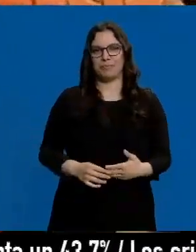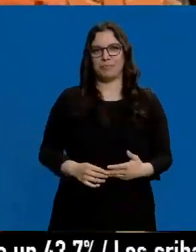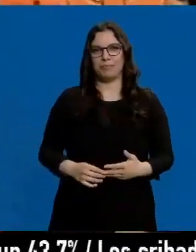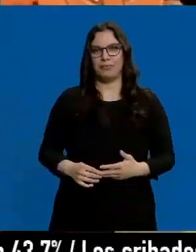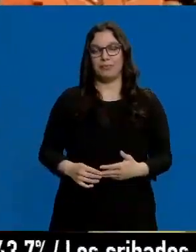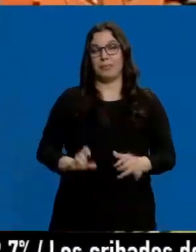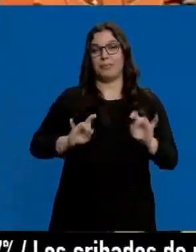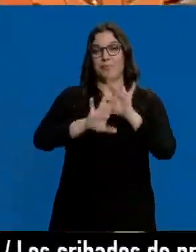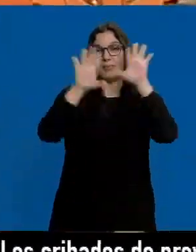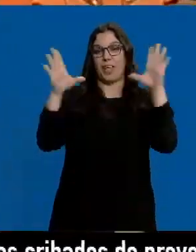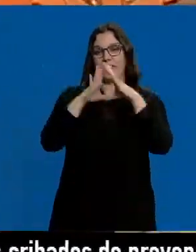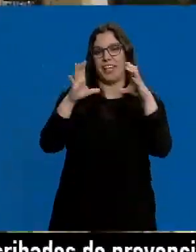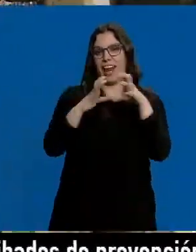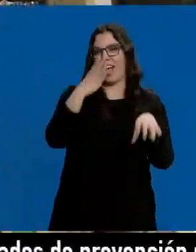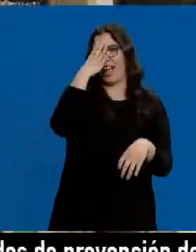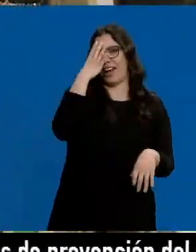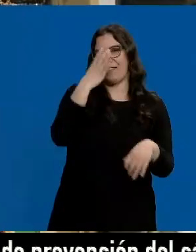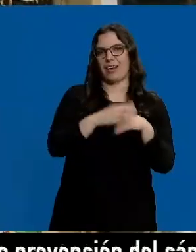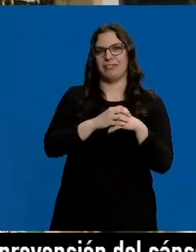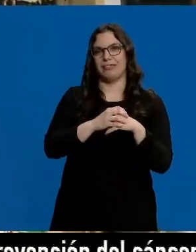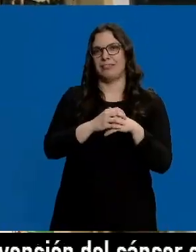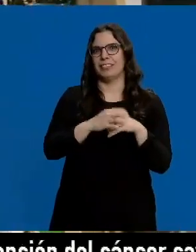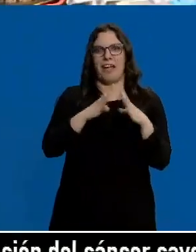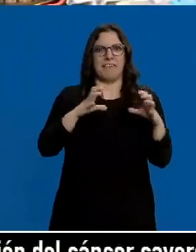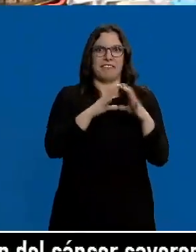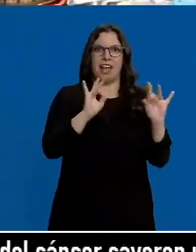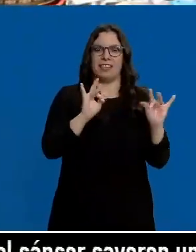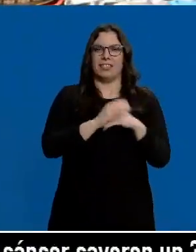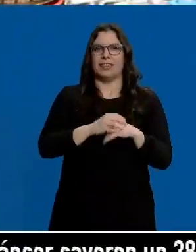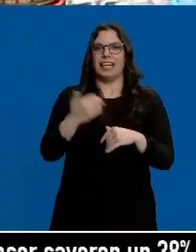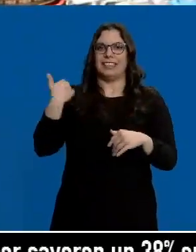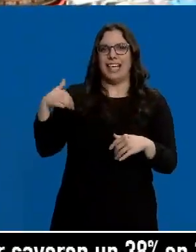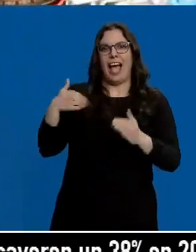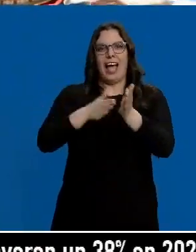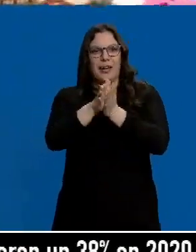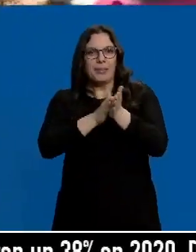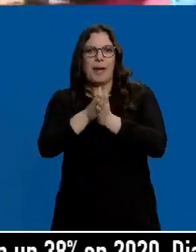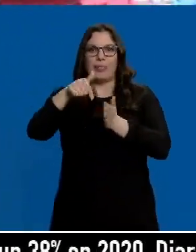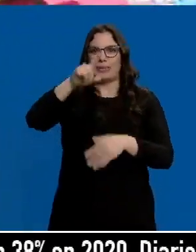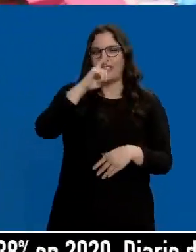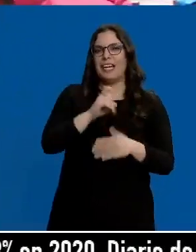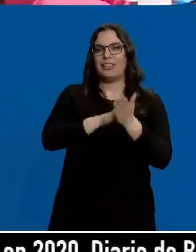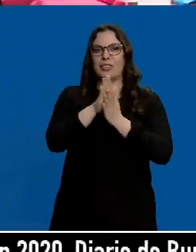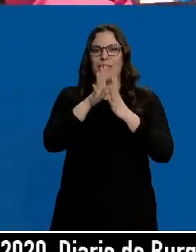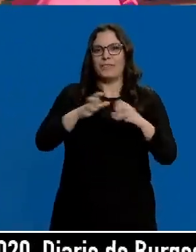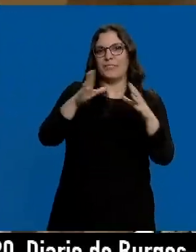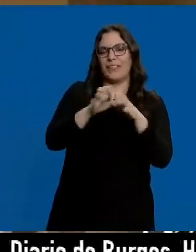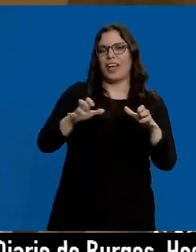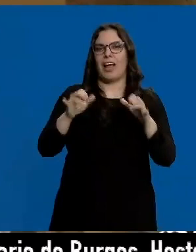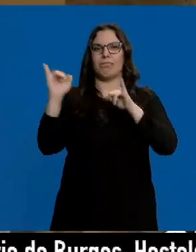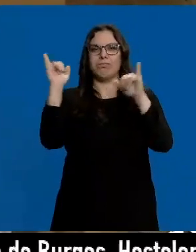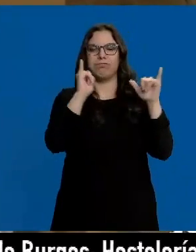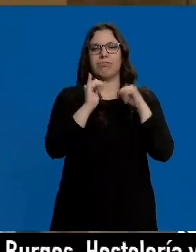Está claro que hay ganas de carnaval. Muchísimas, demasiadas. Que ya estamos un poco más animados este año por salir un poquito.